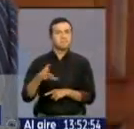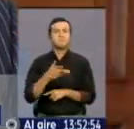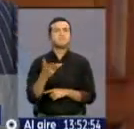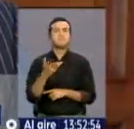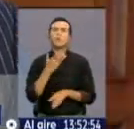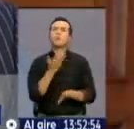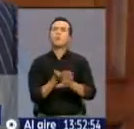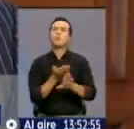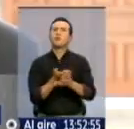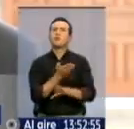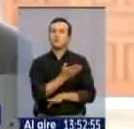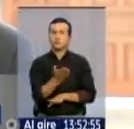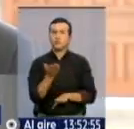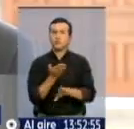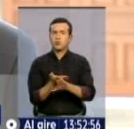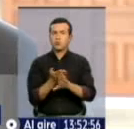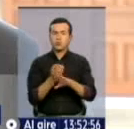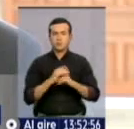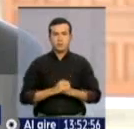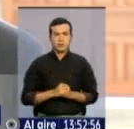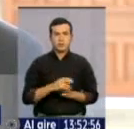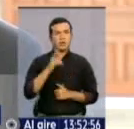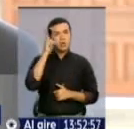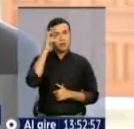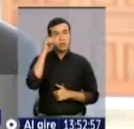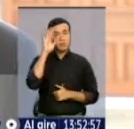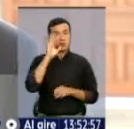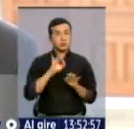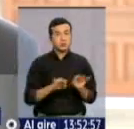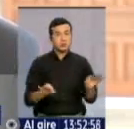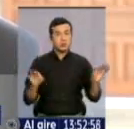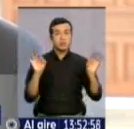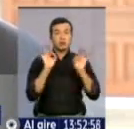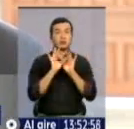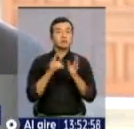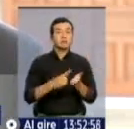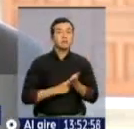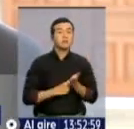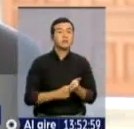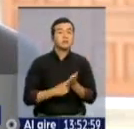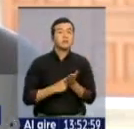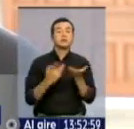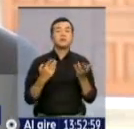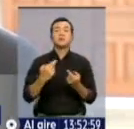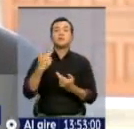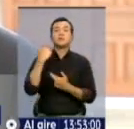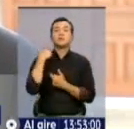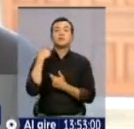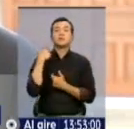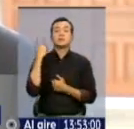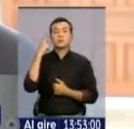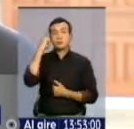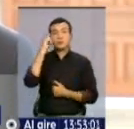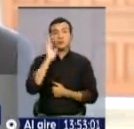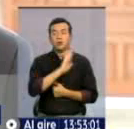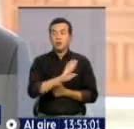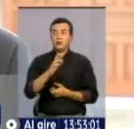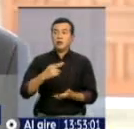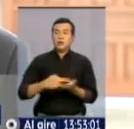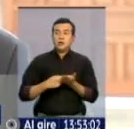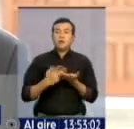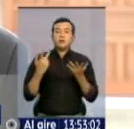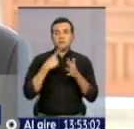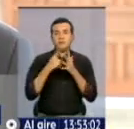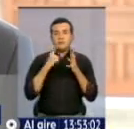las propuestas. Creo que lo más importante de esta reunión es generar la corresponsabilidad del Estado en sus